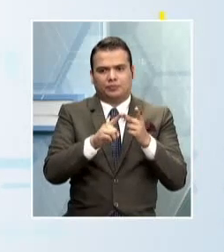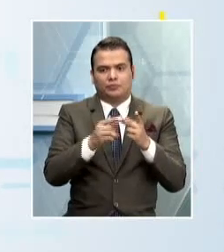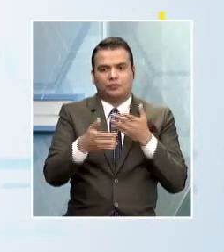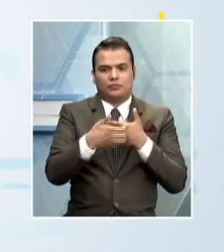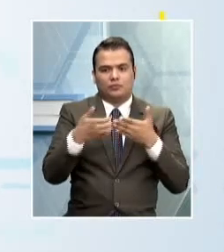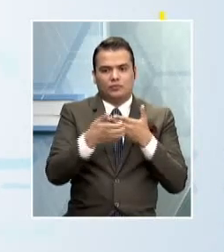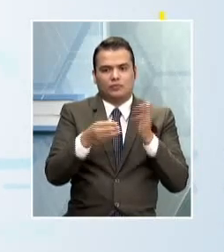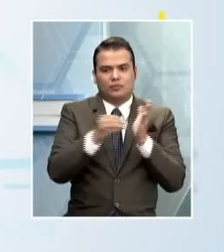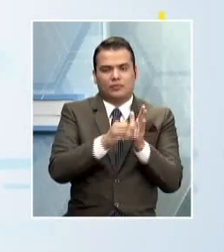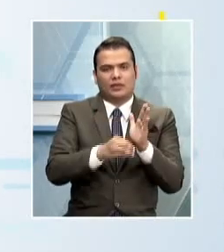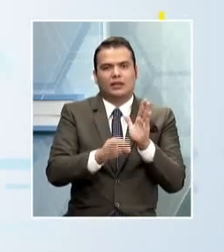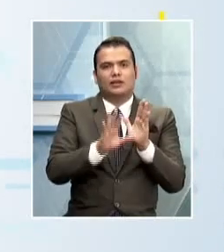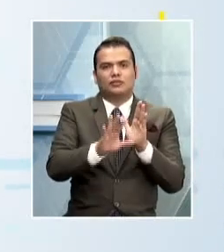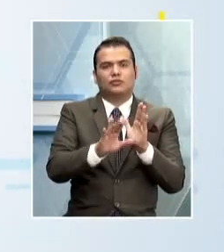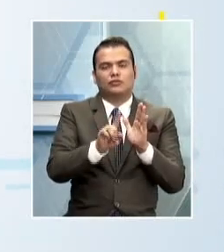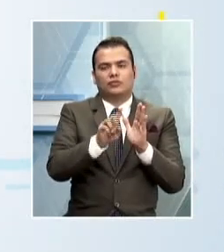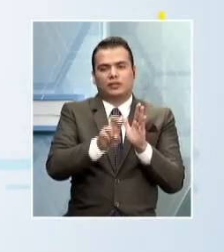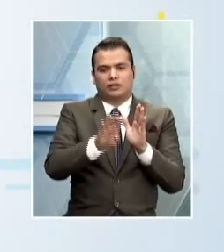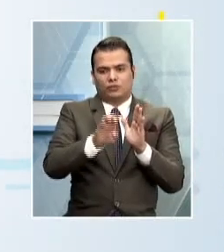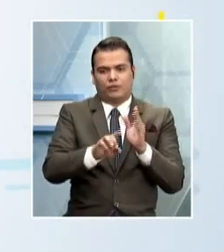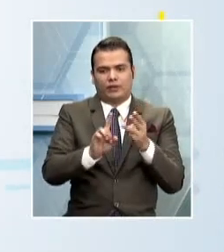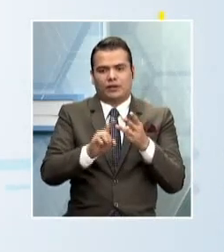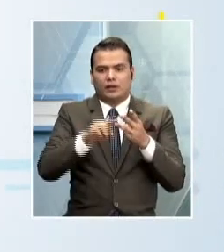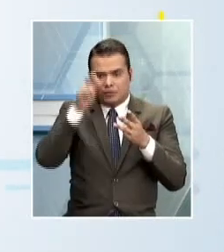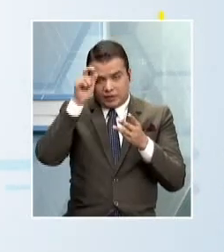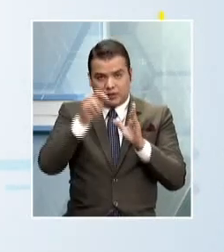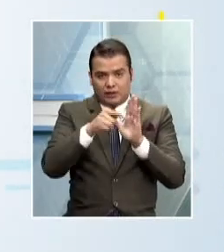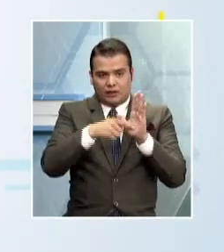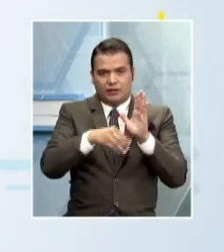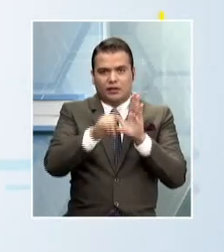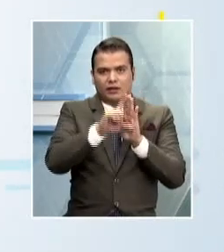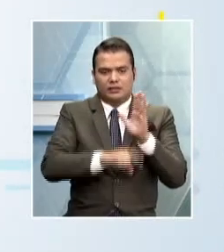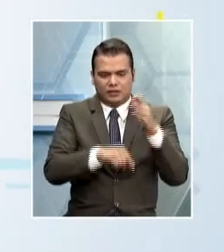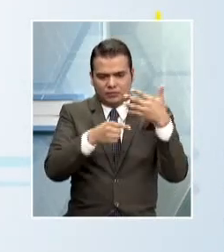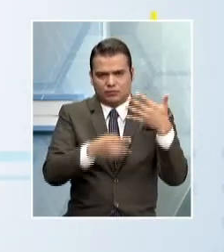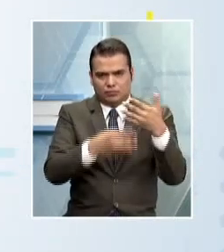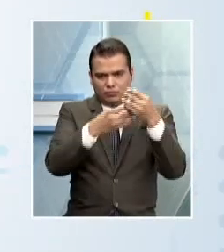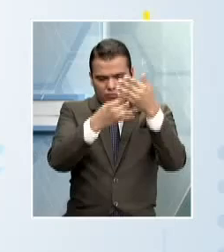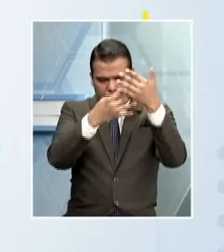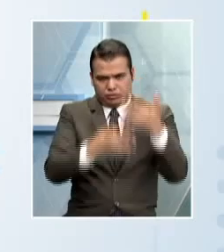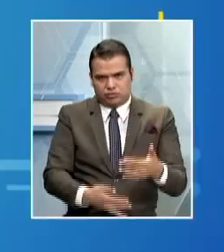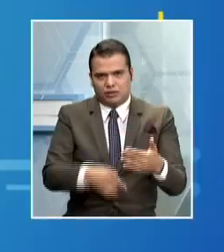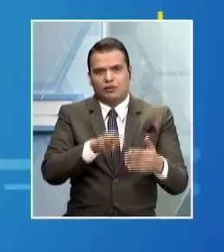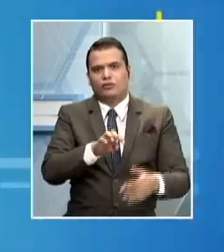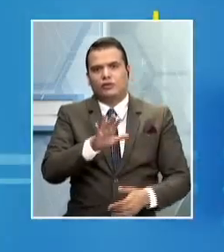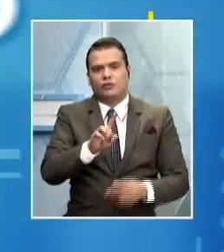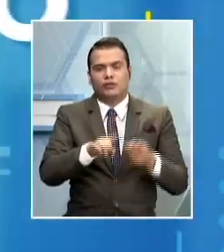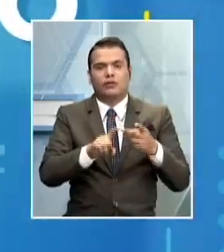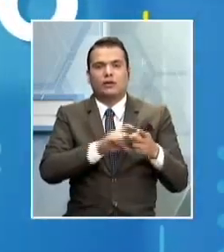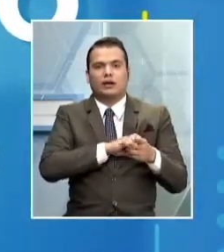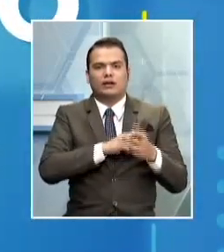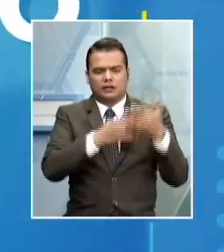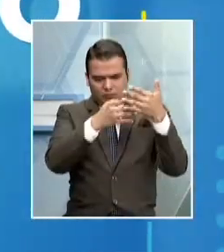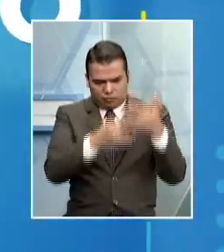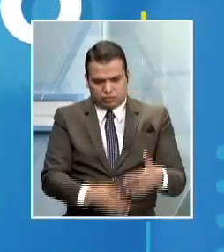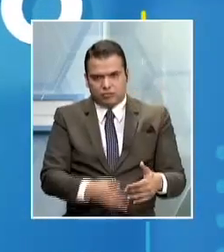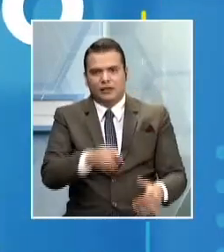Tolima 79, América Casilla 94 y Deportivo Cali en el puesto 106.